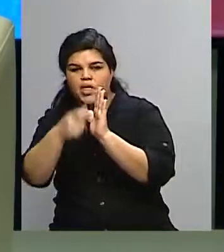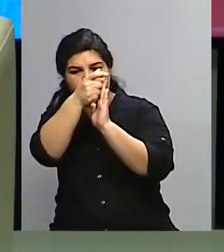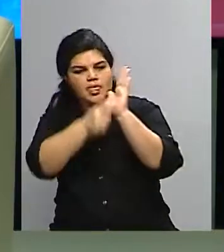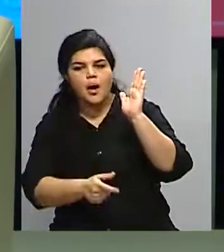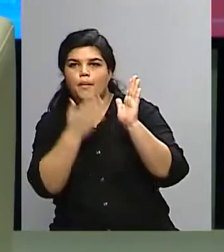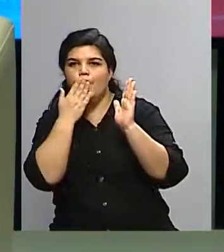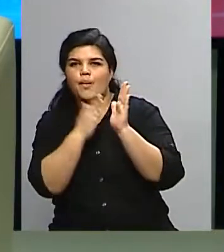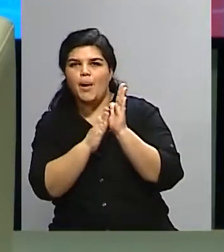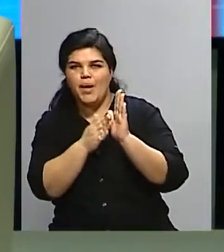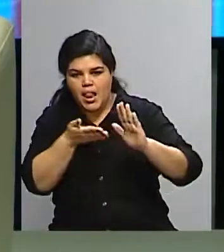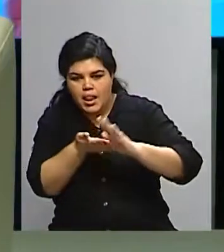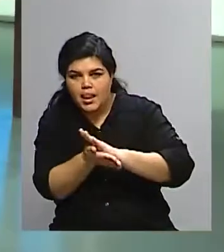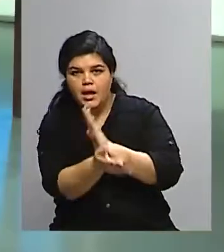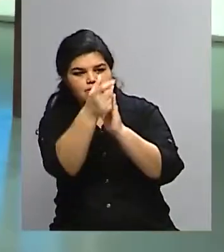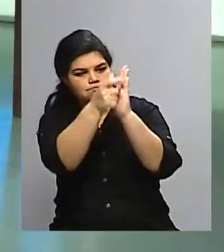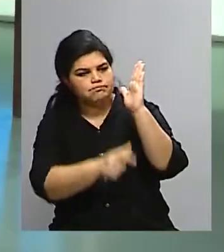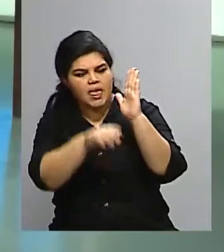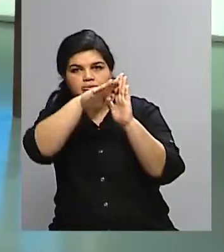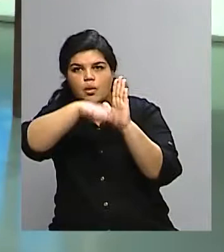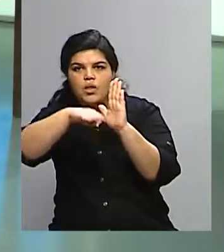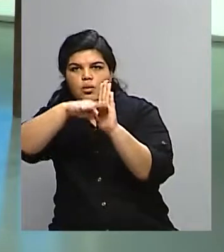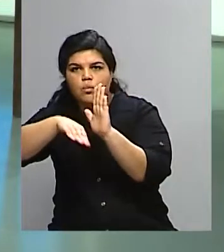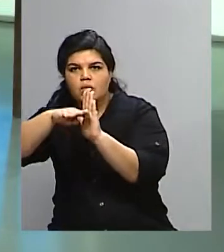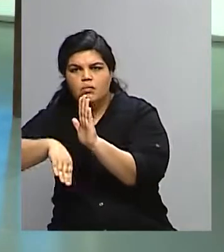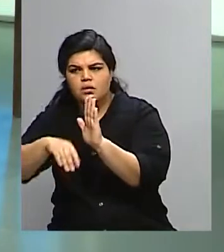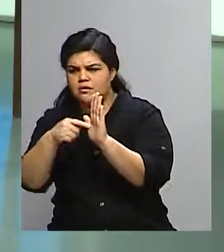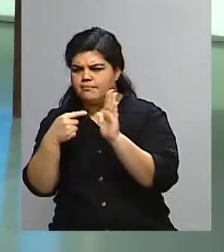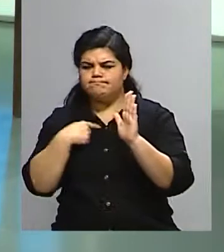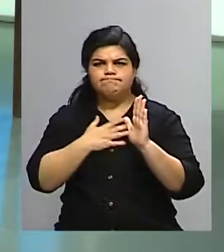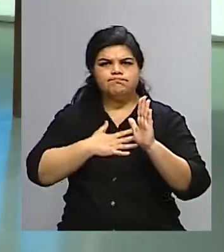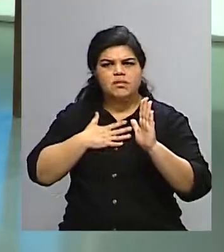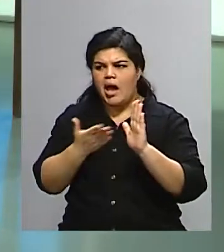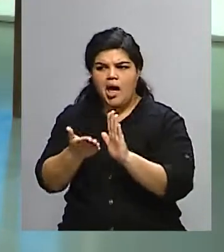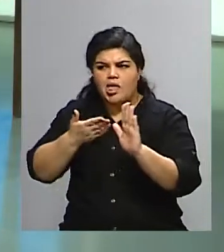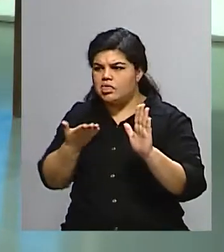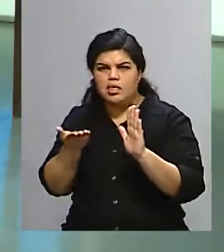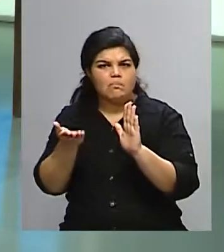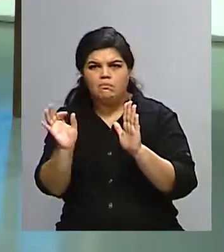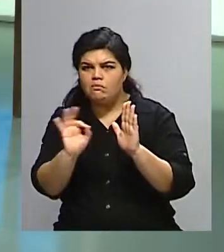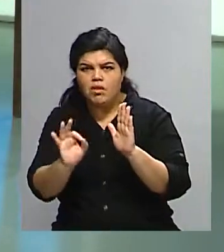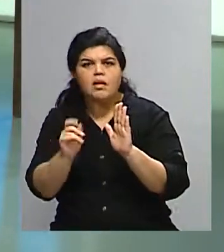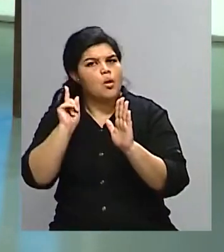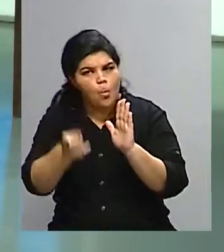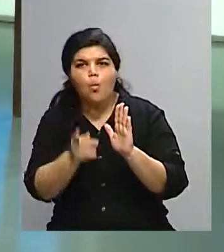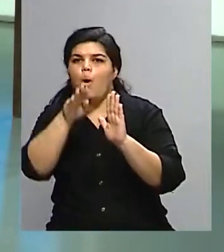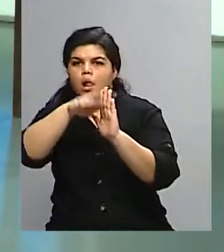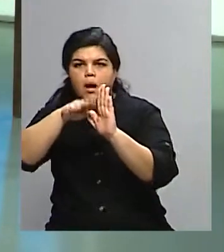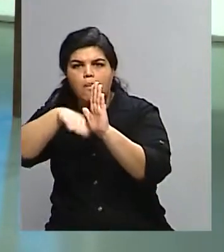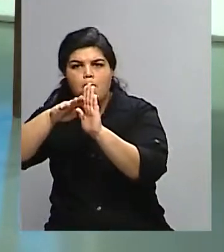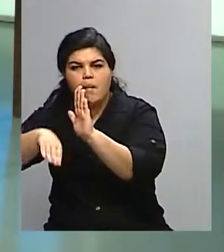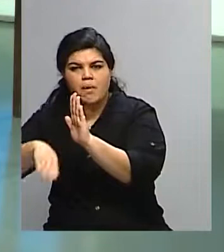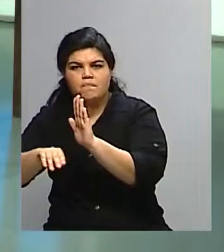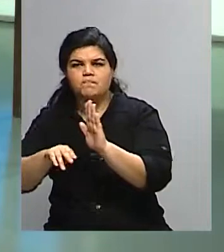sí. Créditos que nunca las personas mayores piden y que después quizás de 2 o 3 meses se dan cuenta que se los están